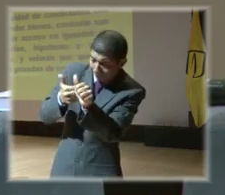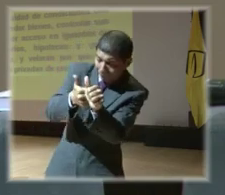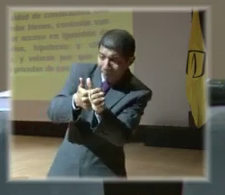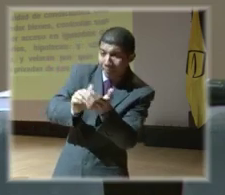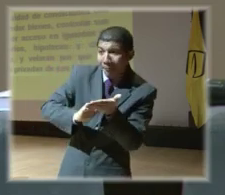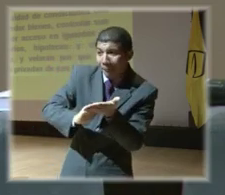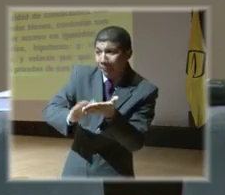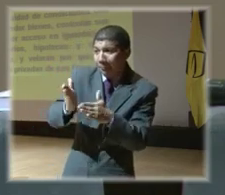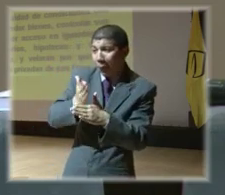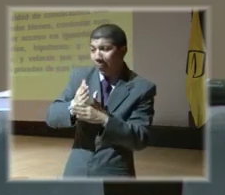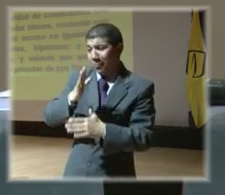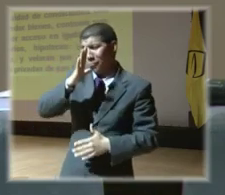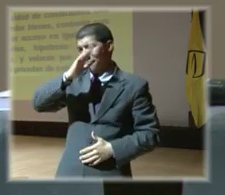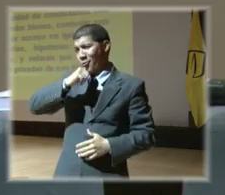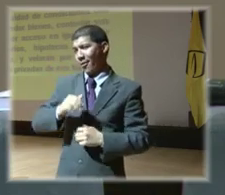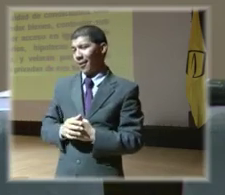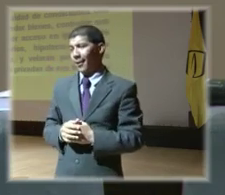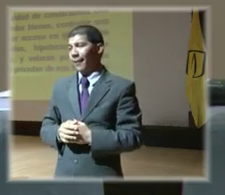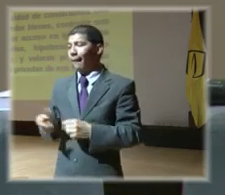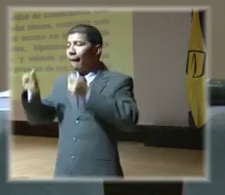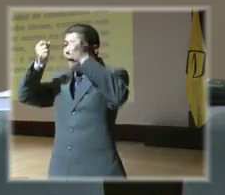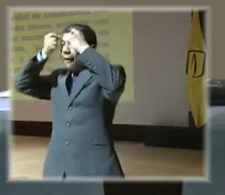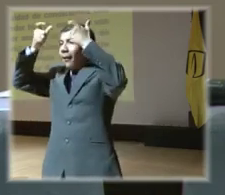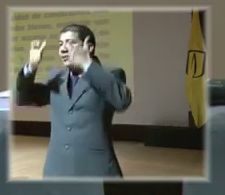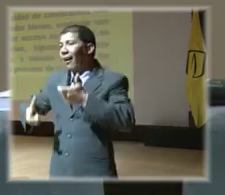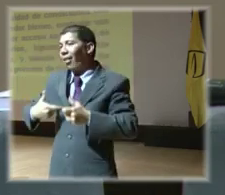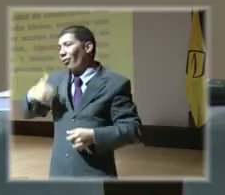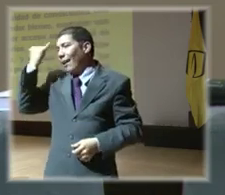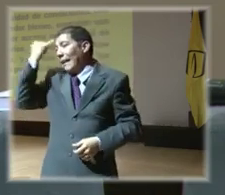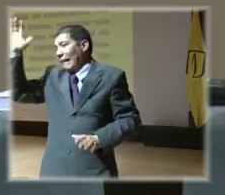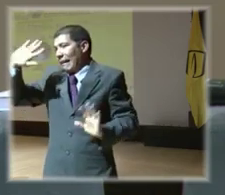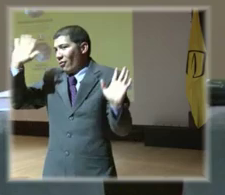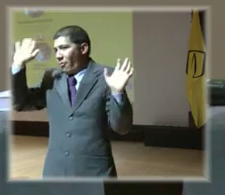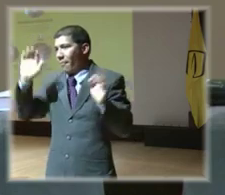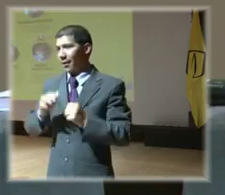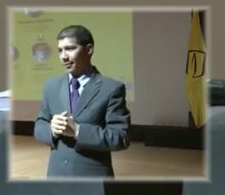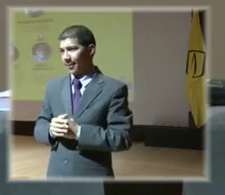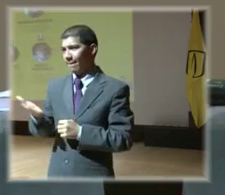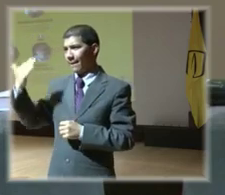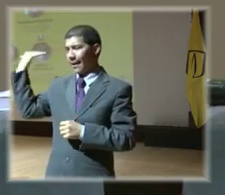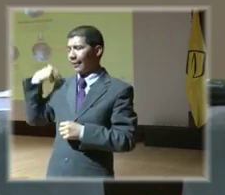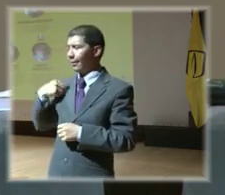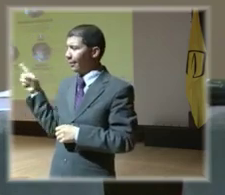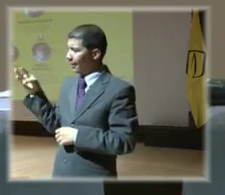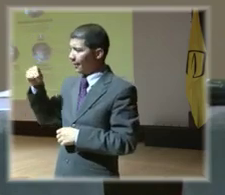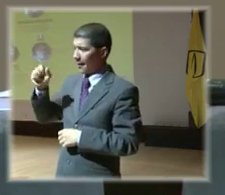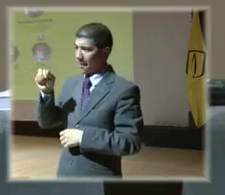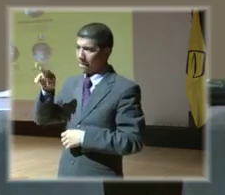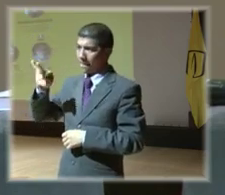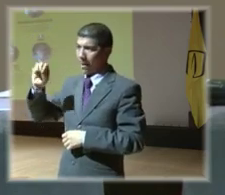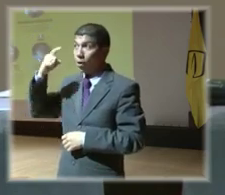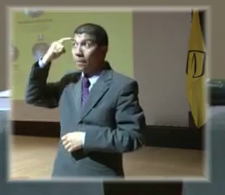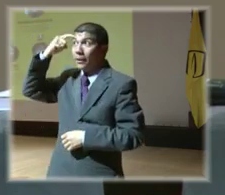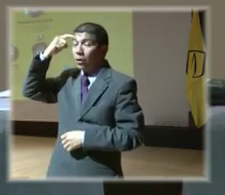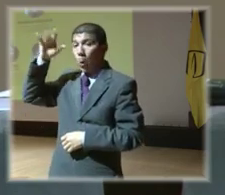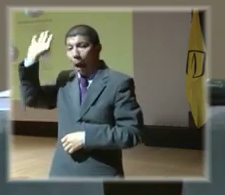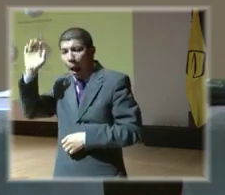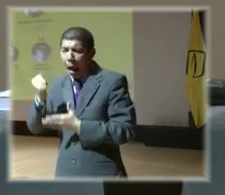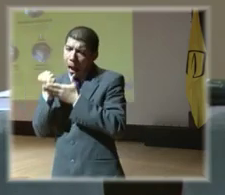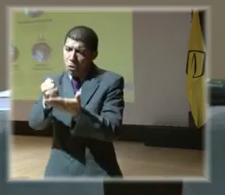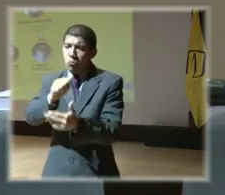absolutamente nada, ¿no? Es una respuesta que ha dado el Estado en algún momento de la historia, como decía Mario, pero que si uno lo analiza,